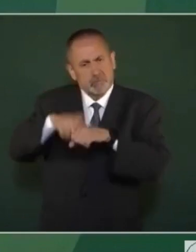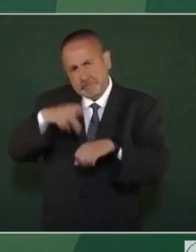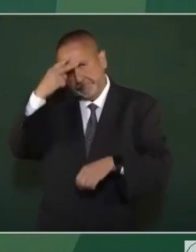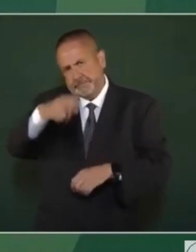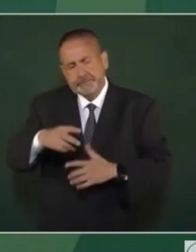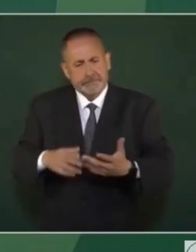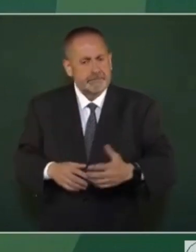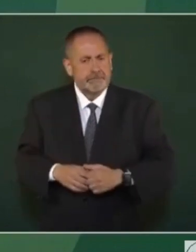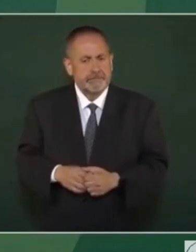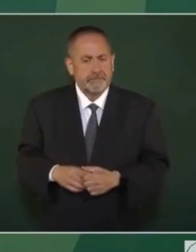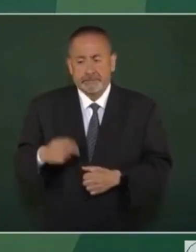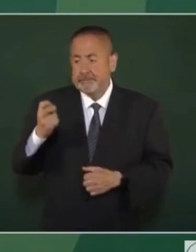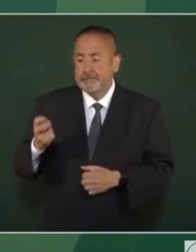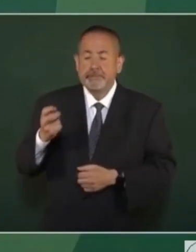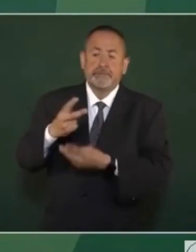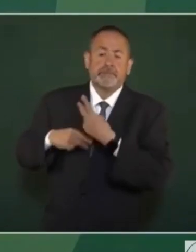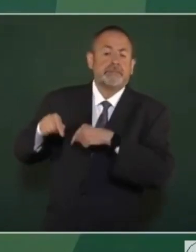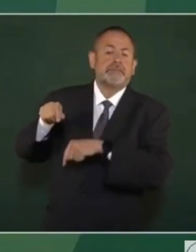De ahí viene